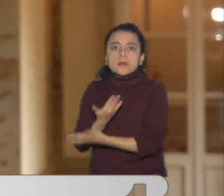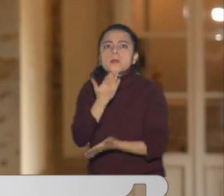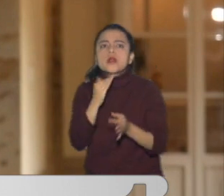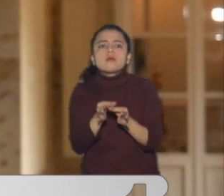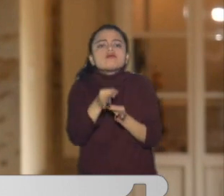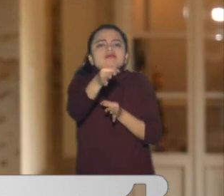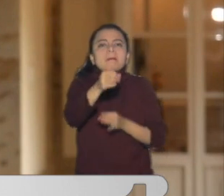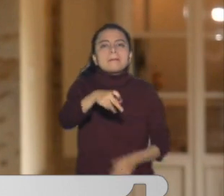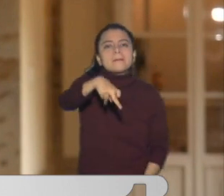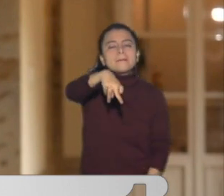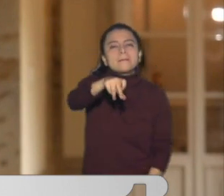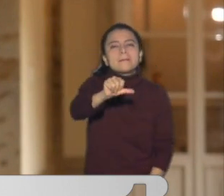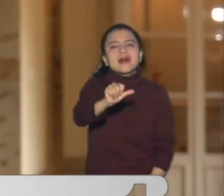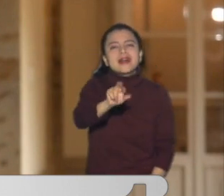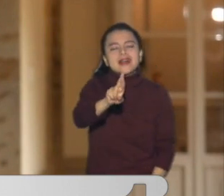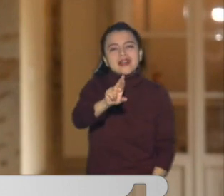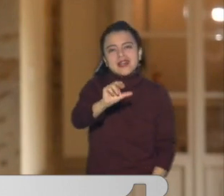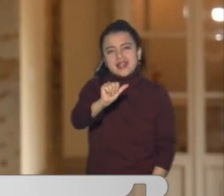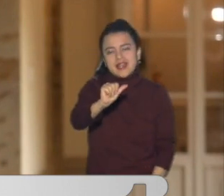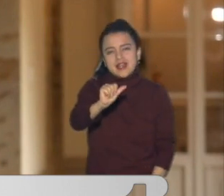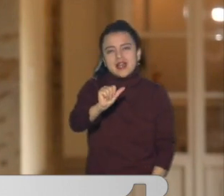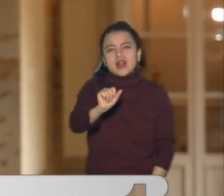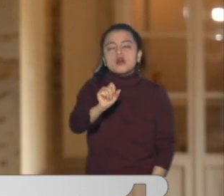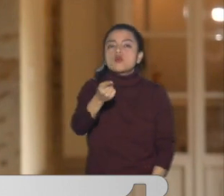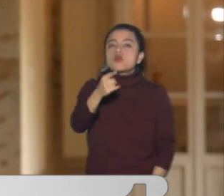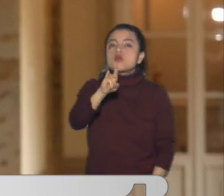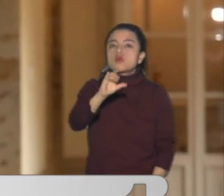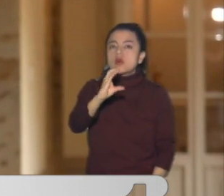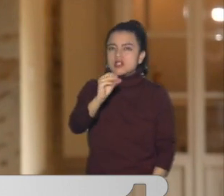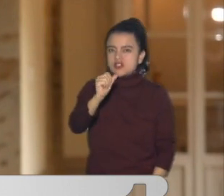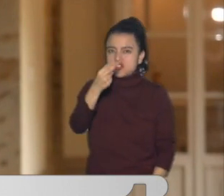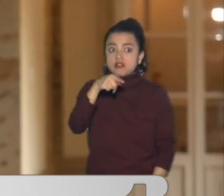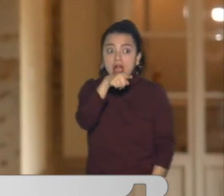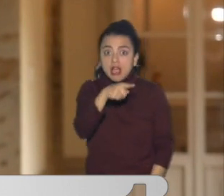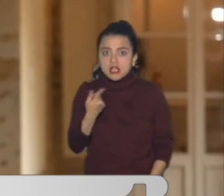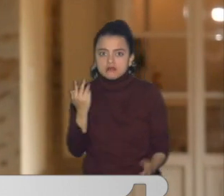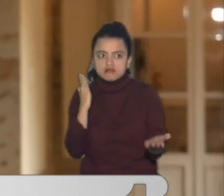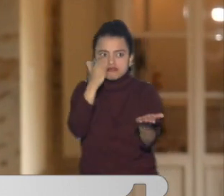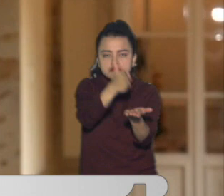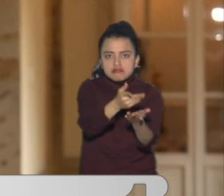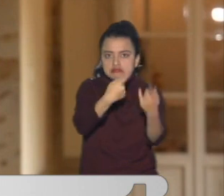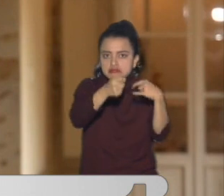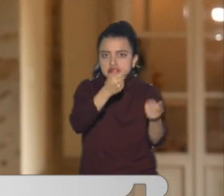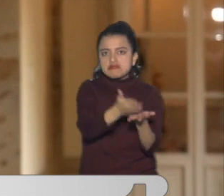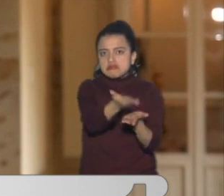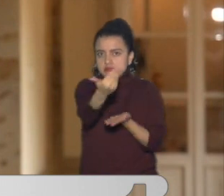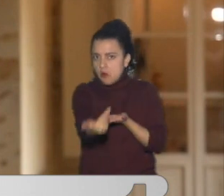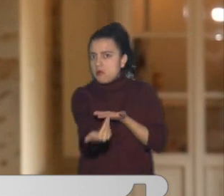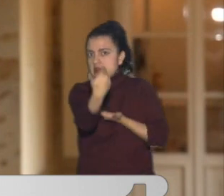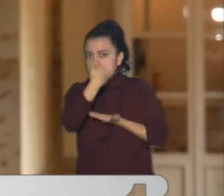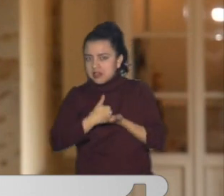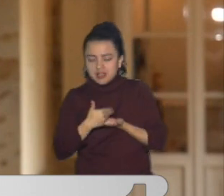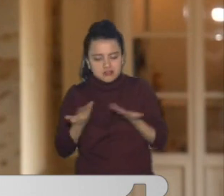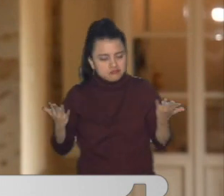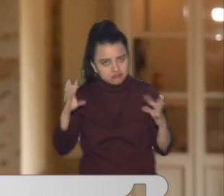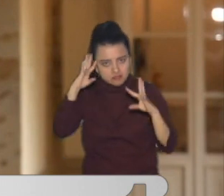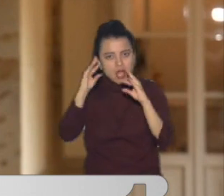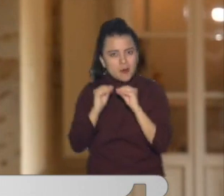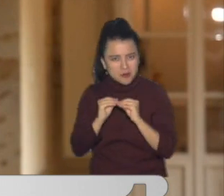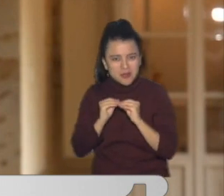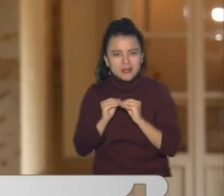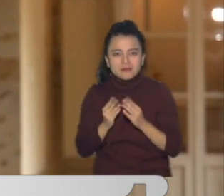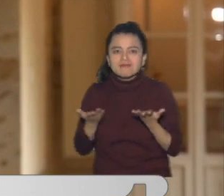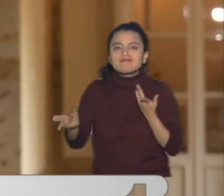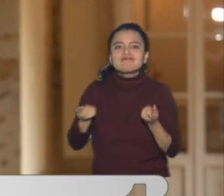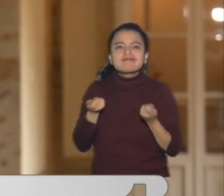en La Guajira, en donde sí hay paso comercial, hay paso peatonal. Son cosas que obedecen a dinámicas particulares de las regiones y a